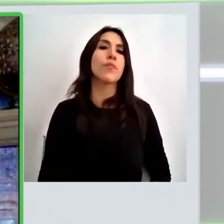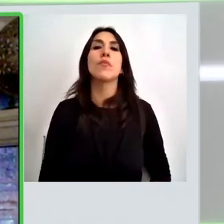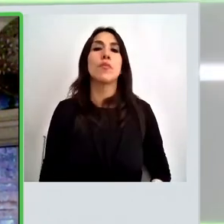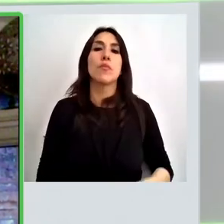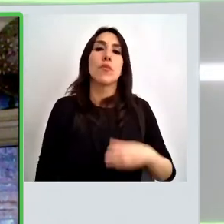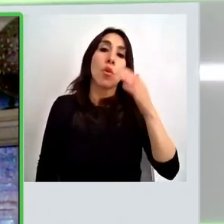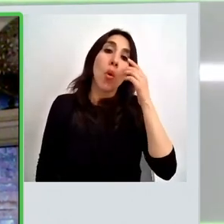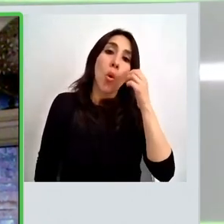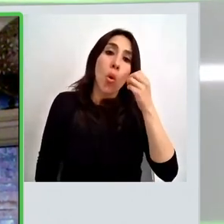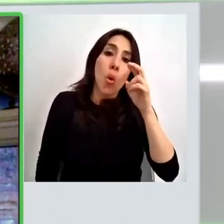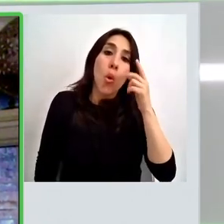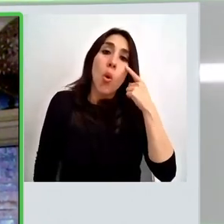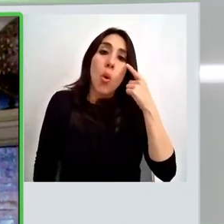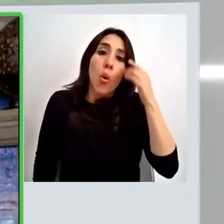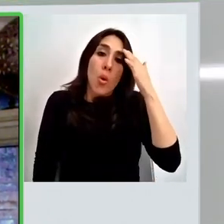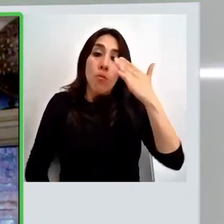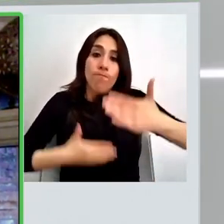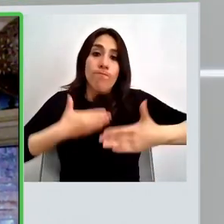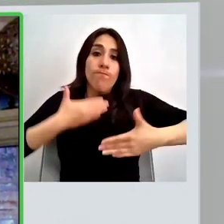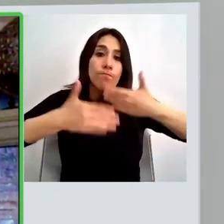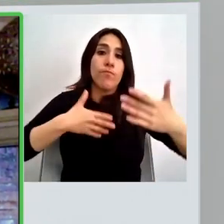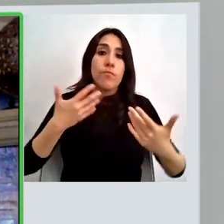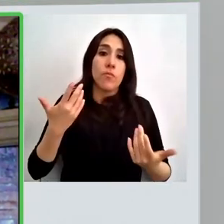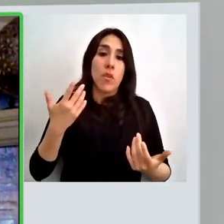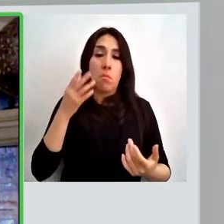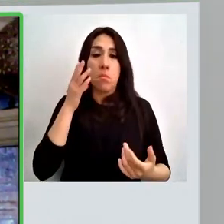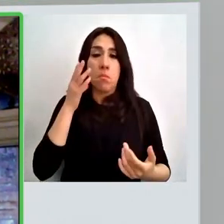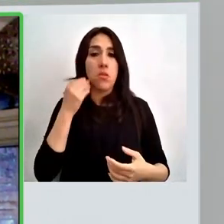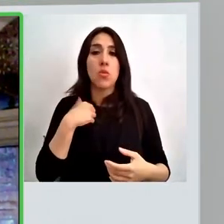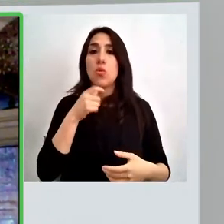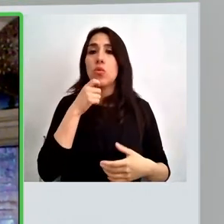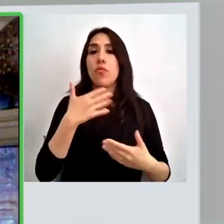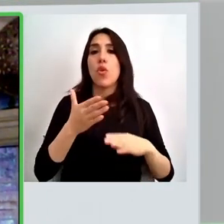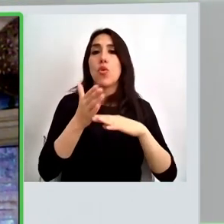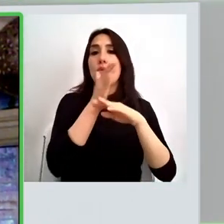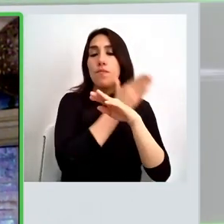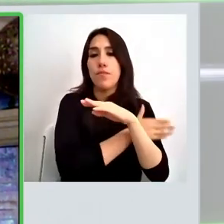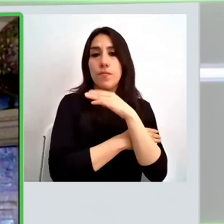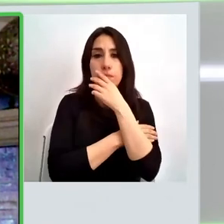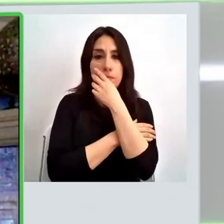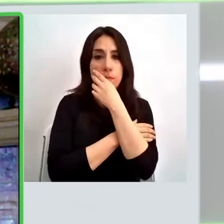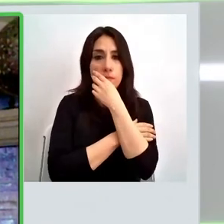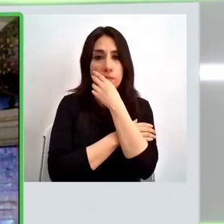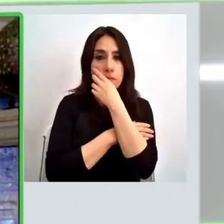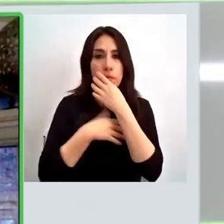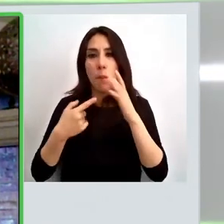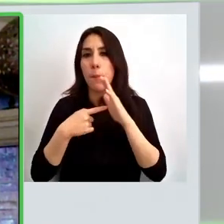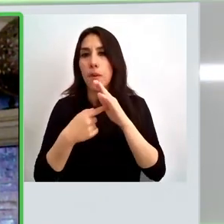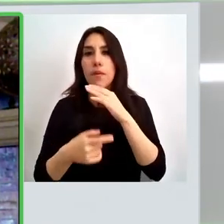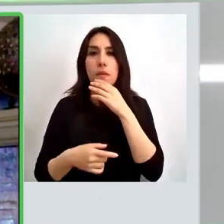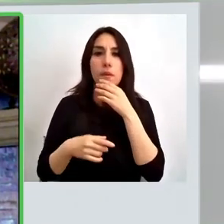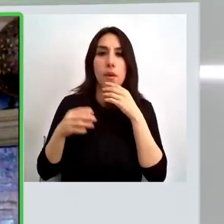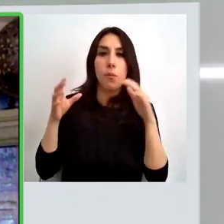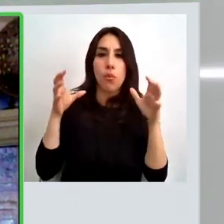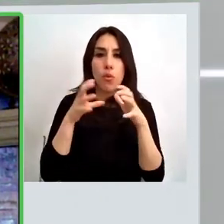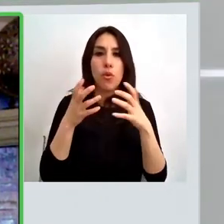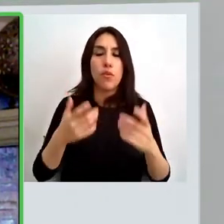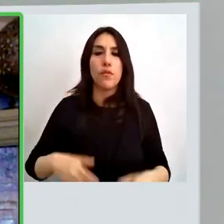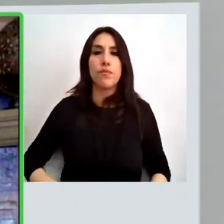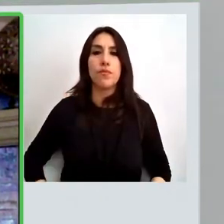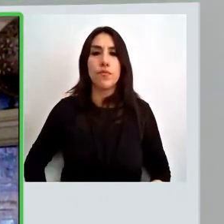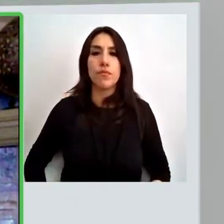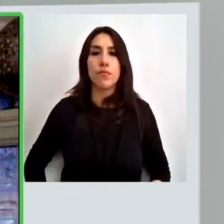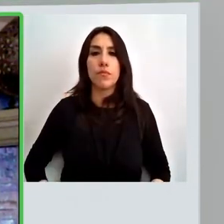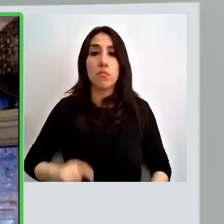positivas experiencias que han tenido como organizando y las organizaciones los cambios que podrían hacer las